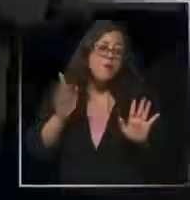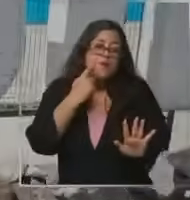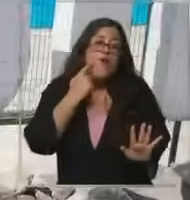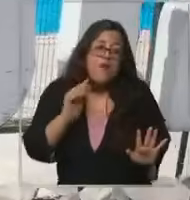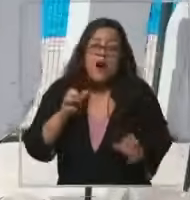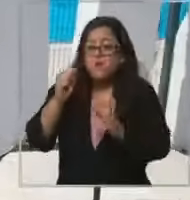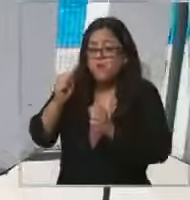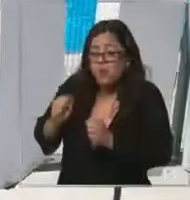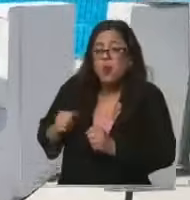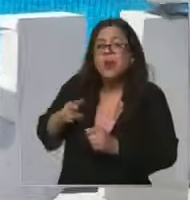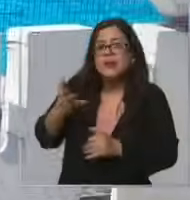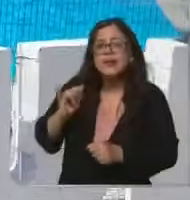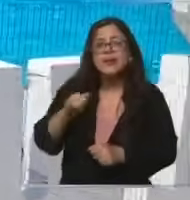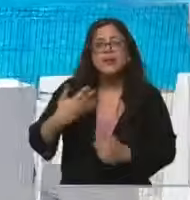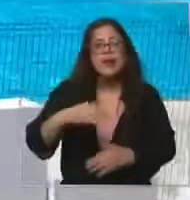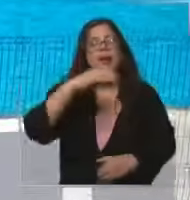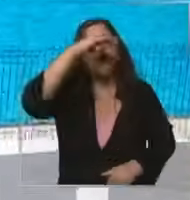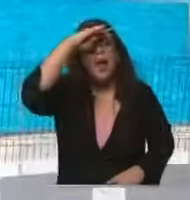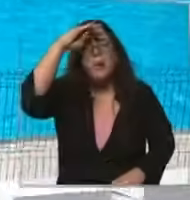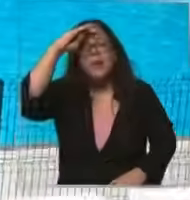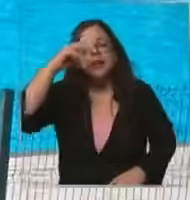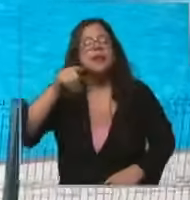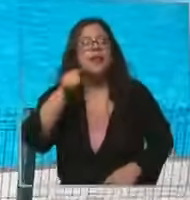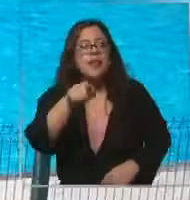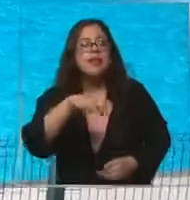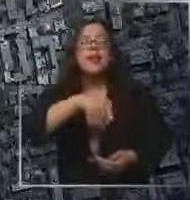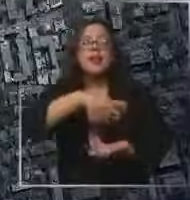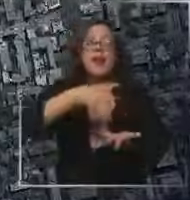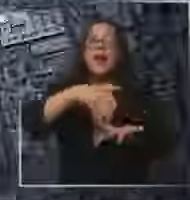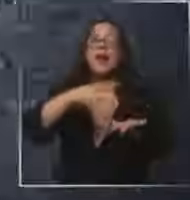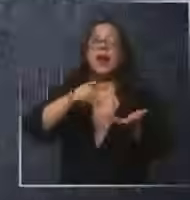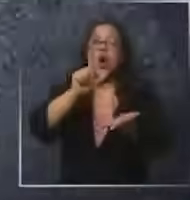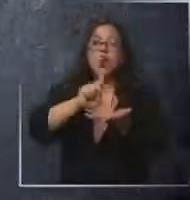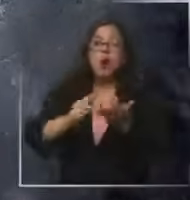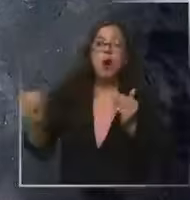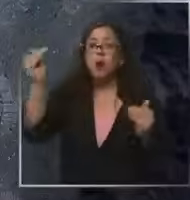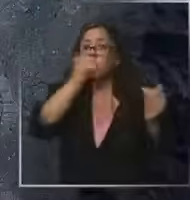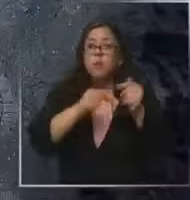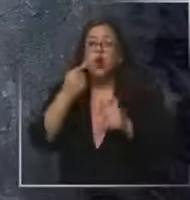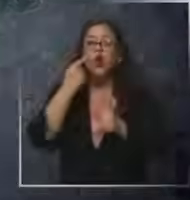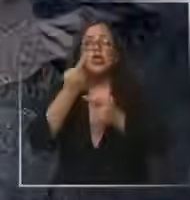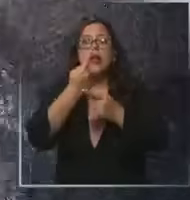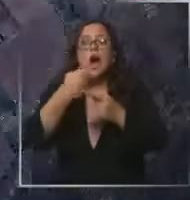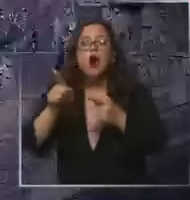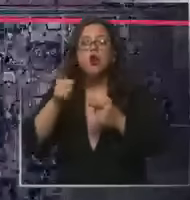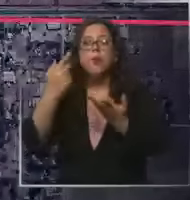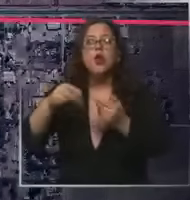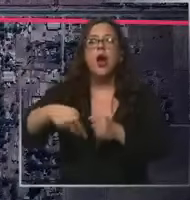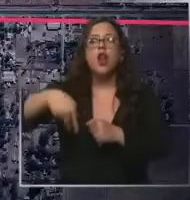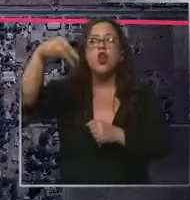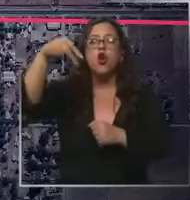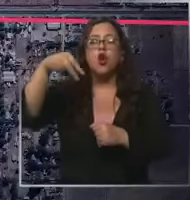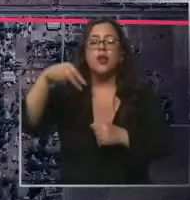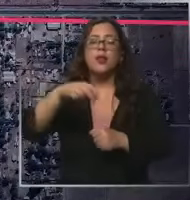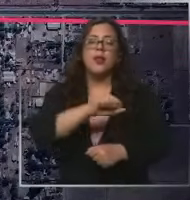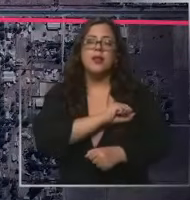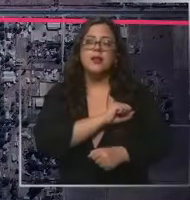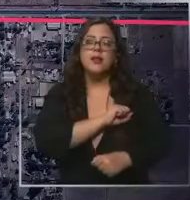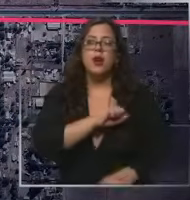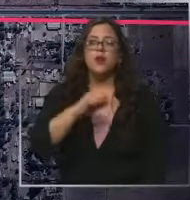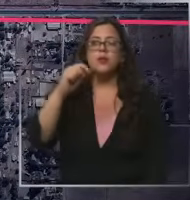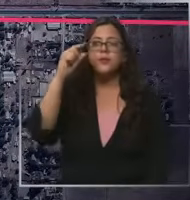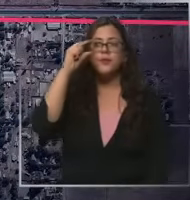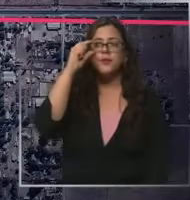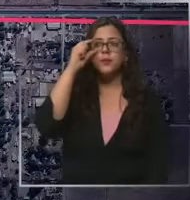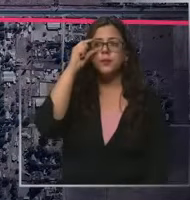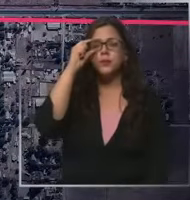fue. Y ya con la experiencia de este parque, fuimos a conocer otro, pero hacia el norte de la capital.